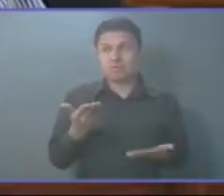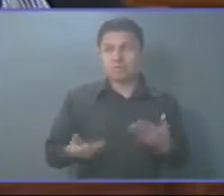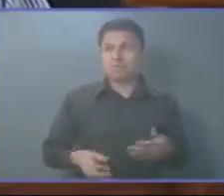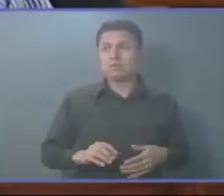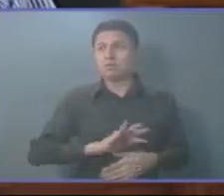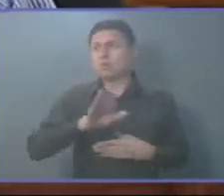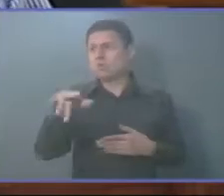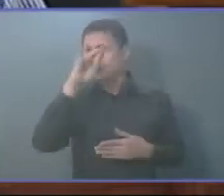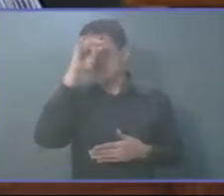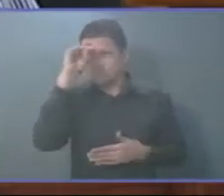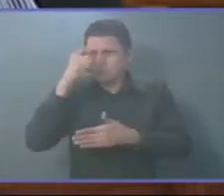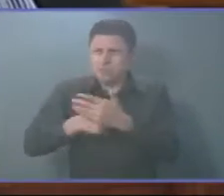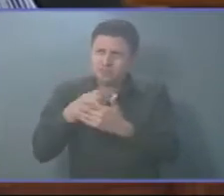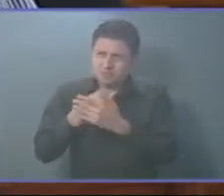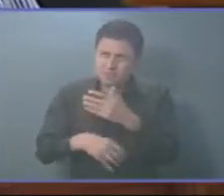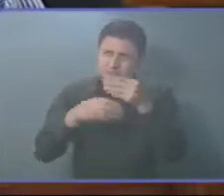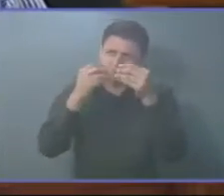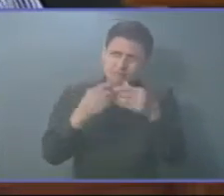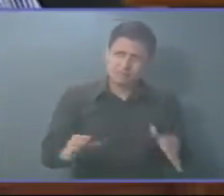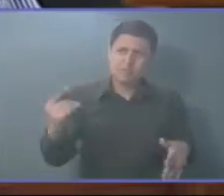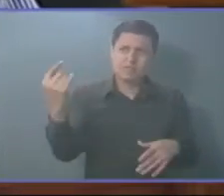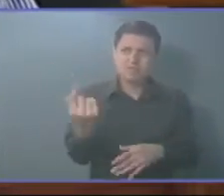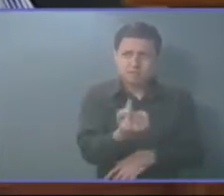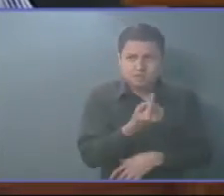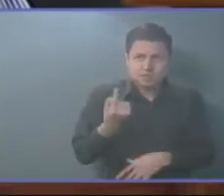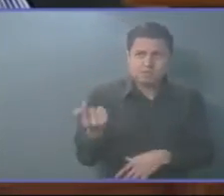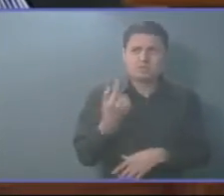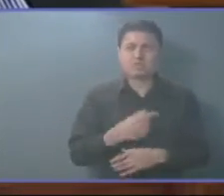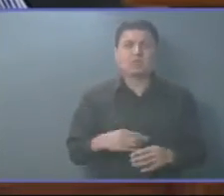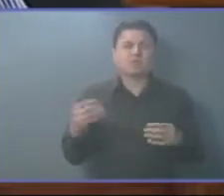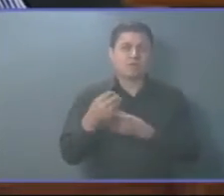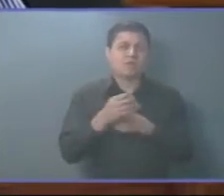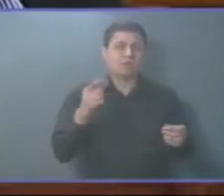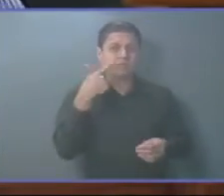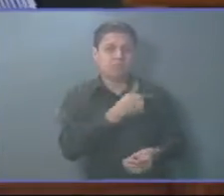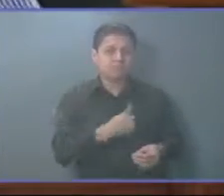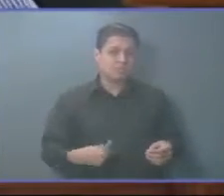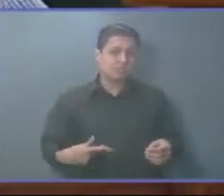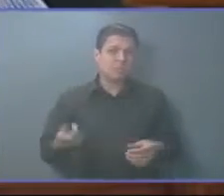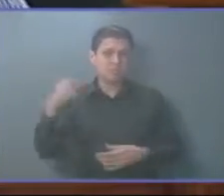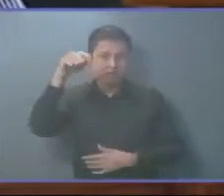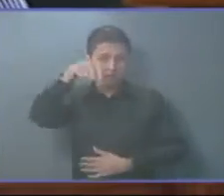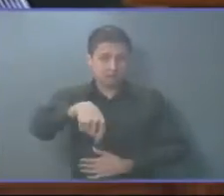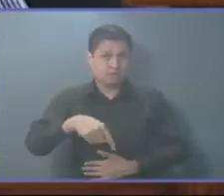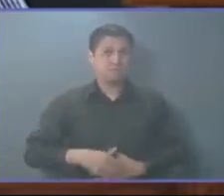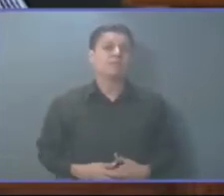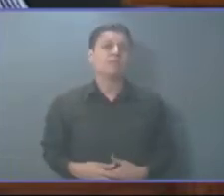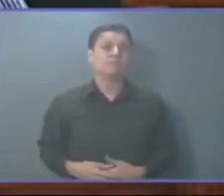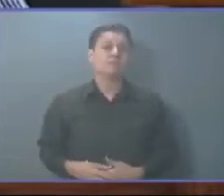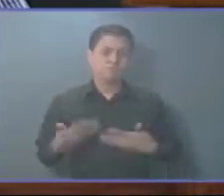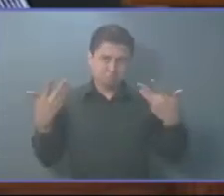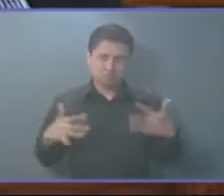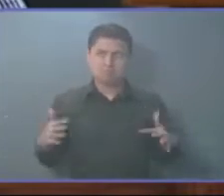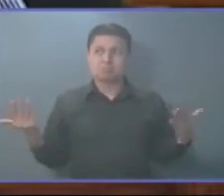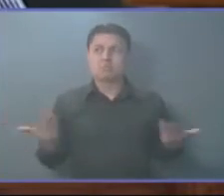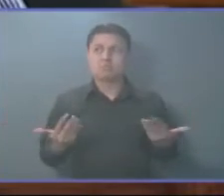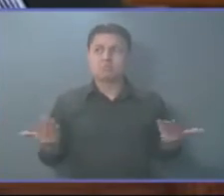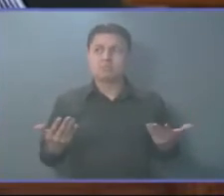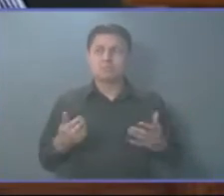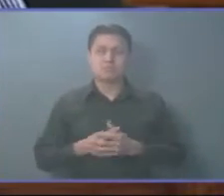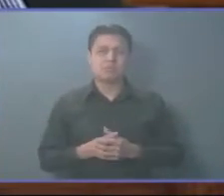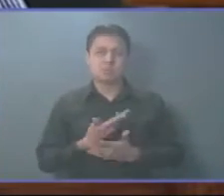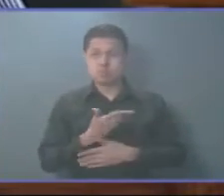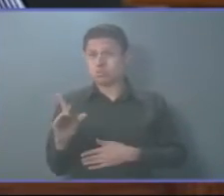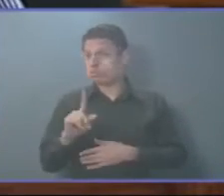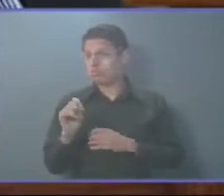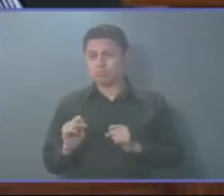desechando ese esfuerzo del personal de Casa Presidencial que vino aquí, se hizo una cosa que